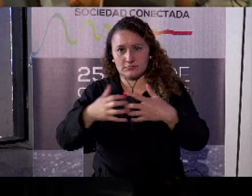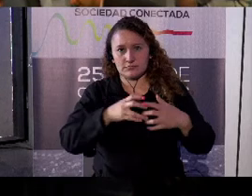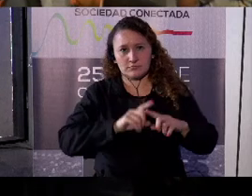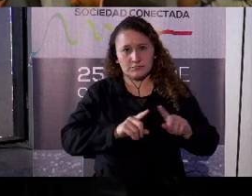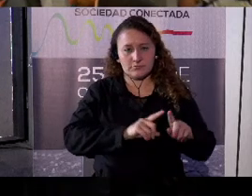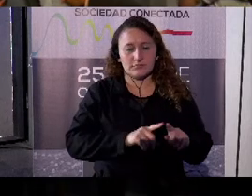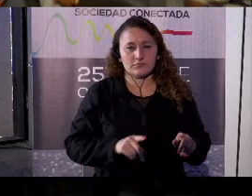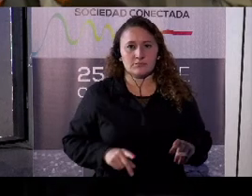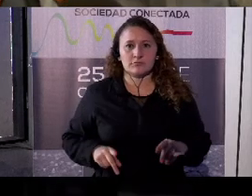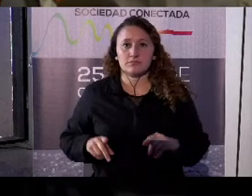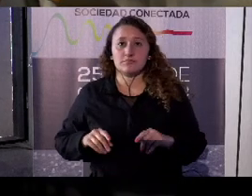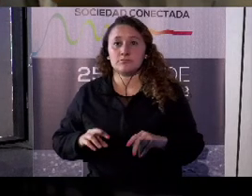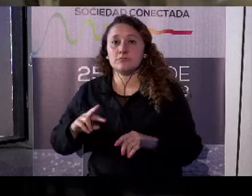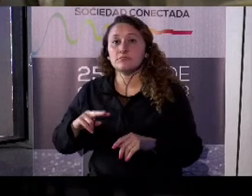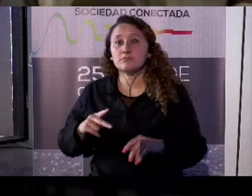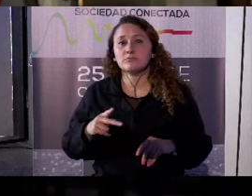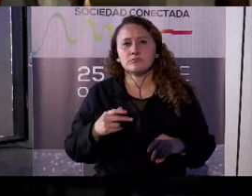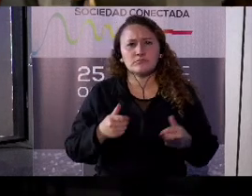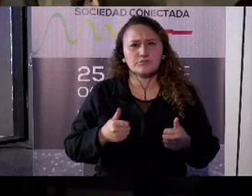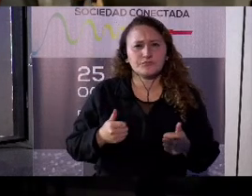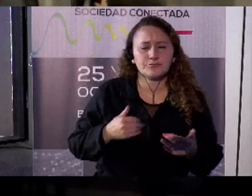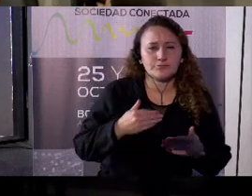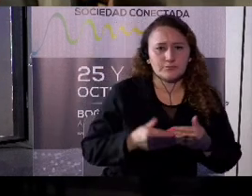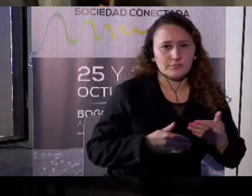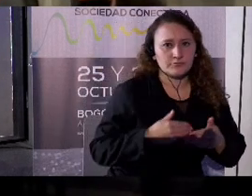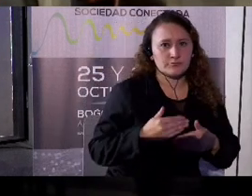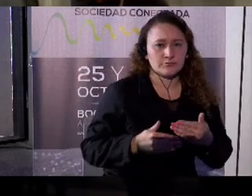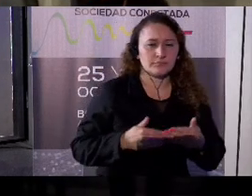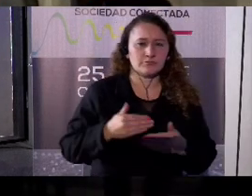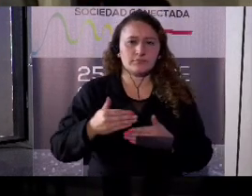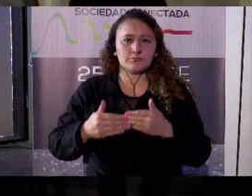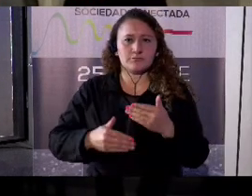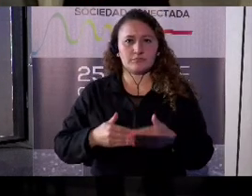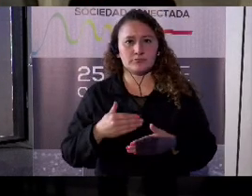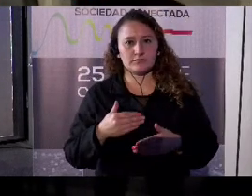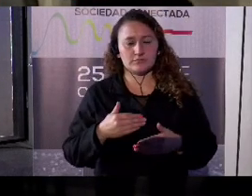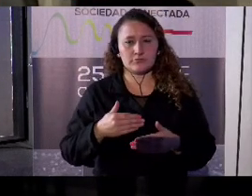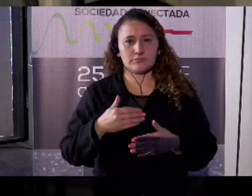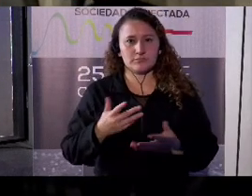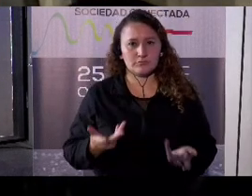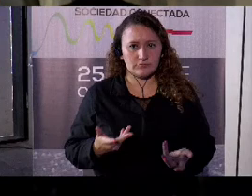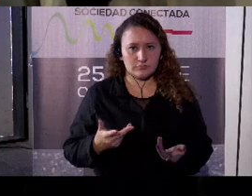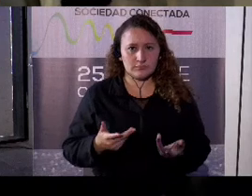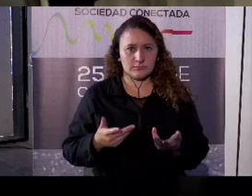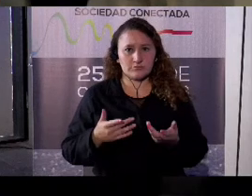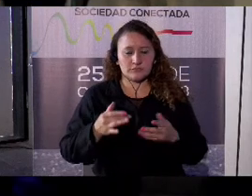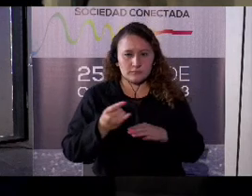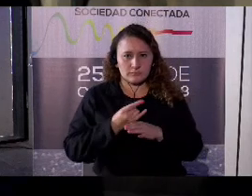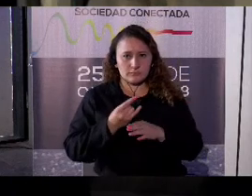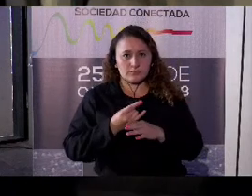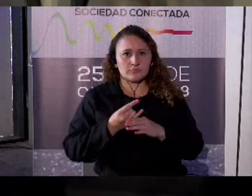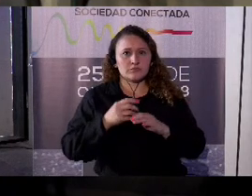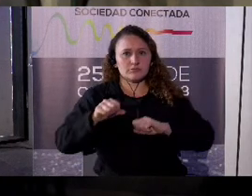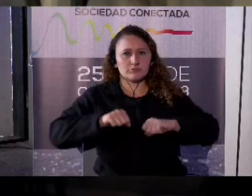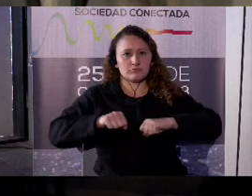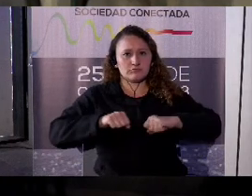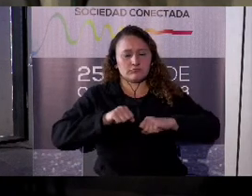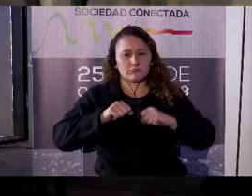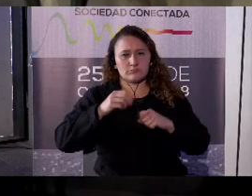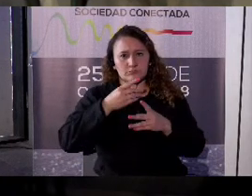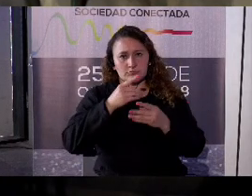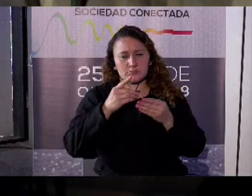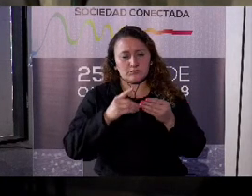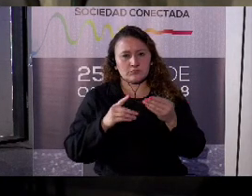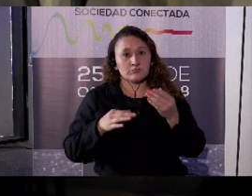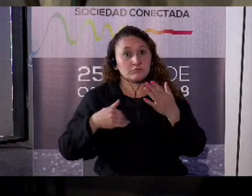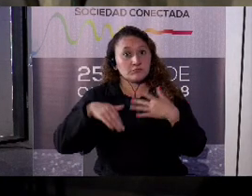segundo pues la capa de procesamiento de los casos de uso y gestión de los dispositivos Pero quizás